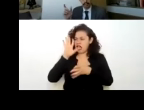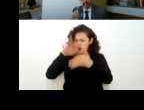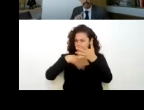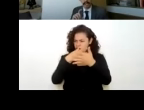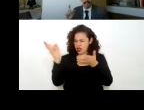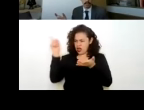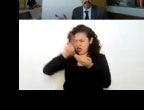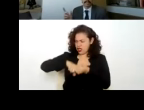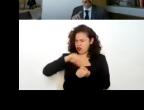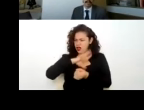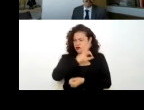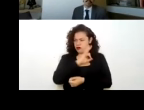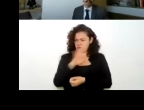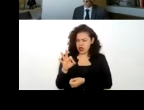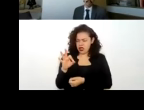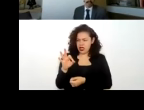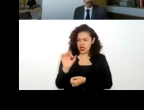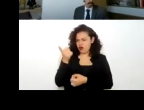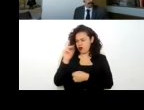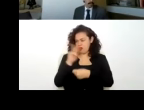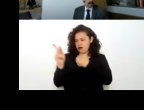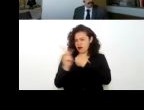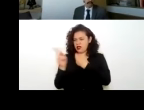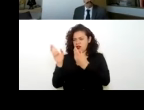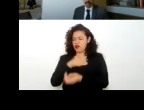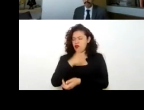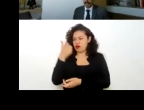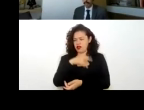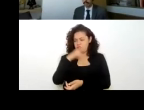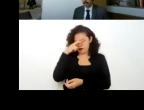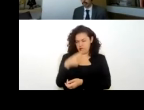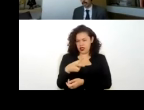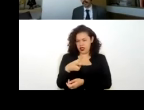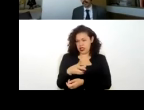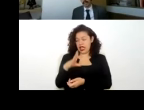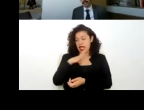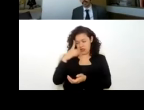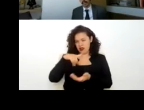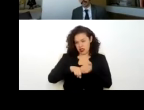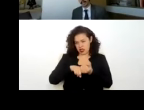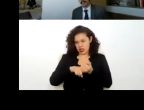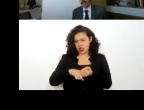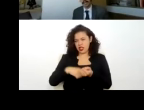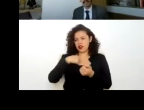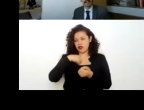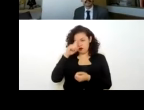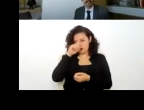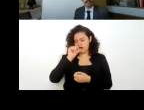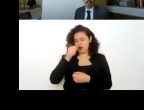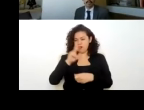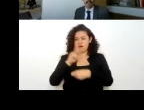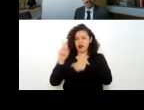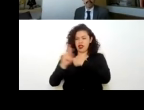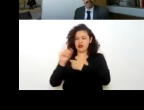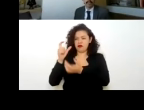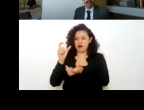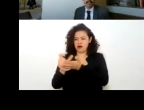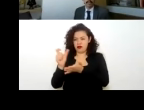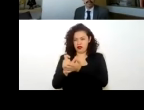las dos posibilidades de moneda extranjera o pesos mexicanos. Si lo prevé, te sugiero que lo hagas en moneda extranjera. Si no lo